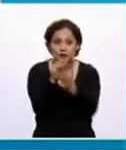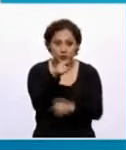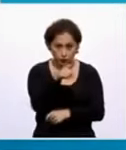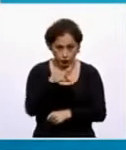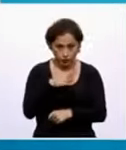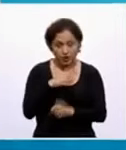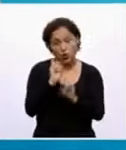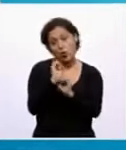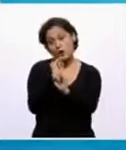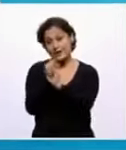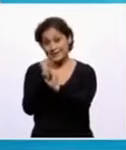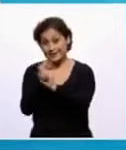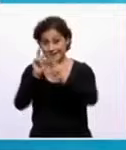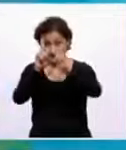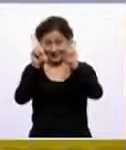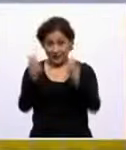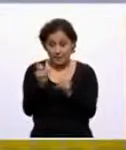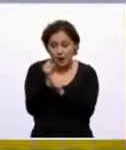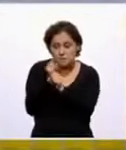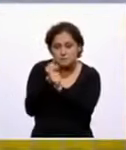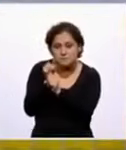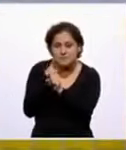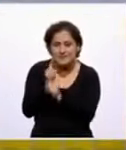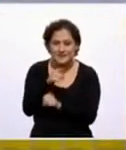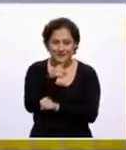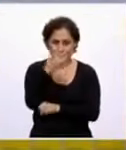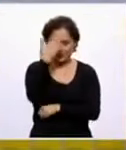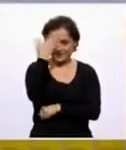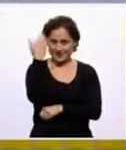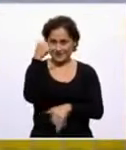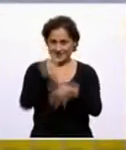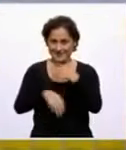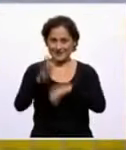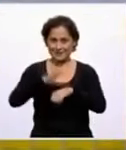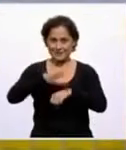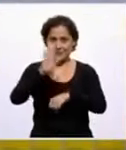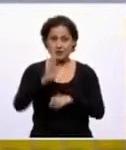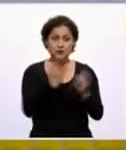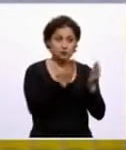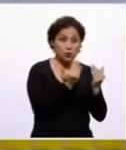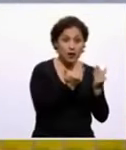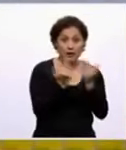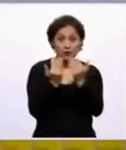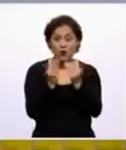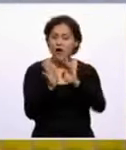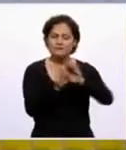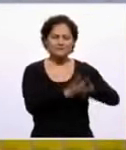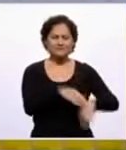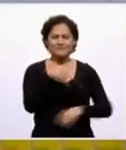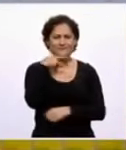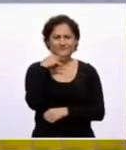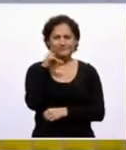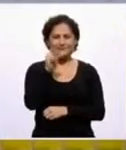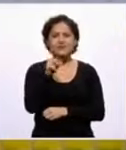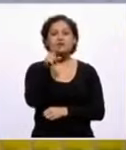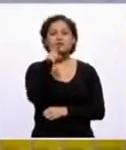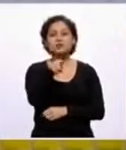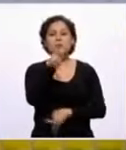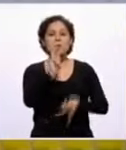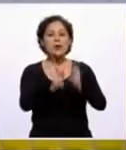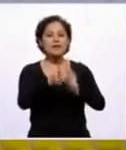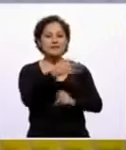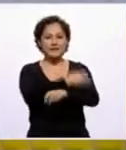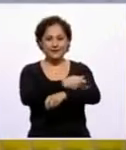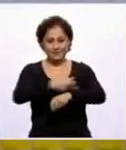internet, explóralos. Así podrás saber más. Si no cuentas con estos materiales, no te preocupes. En cualquier caso, platica con tu